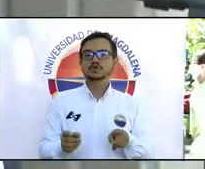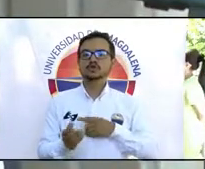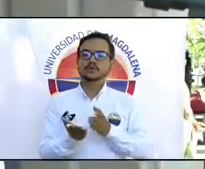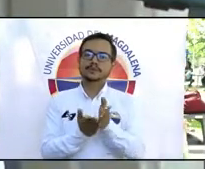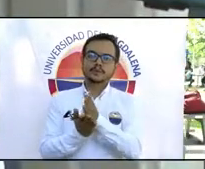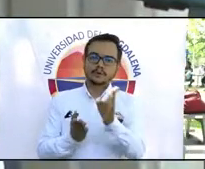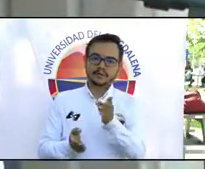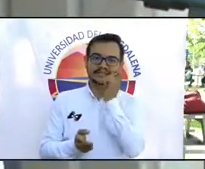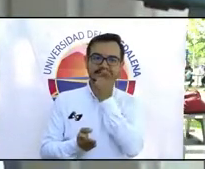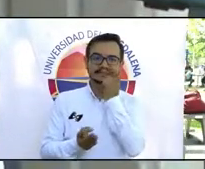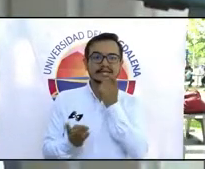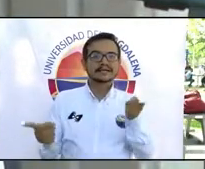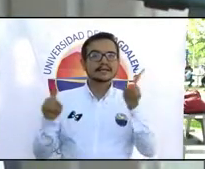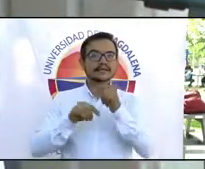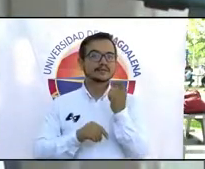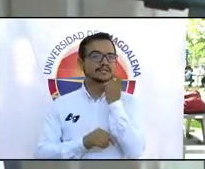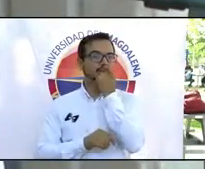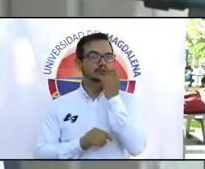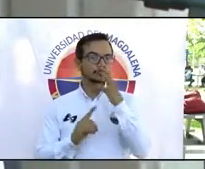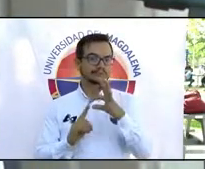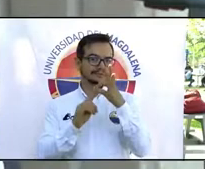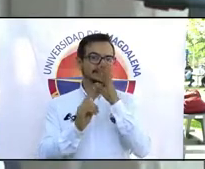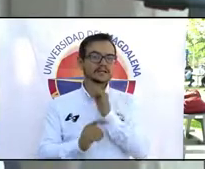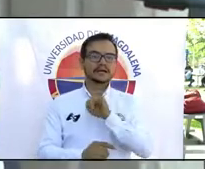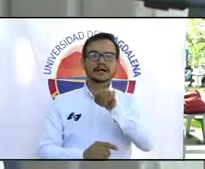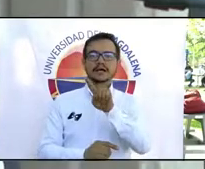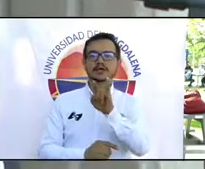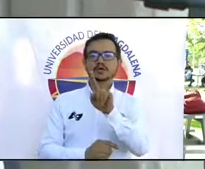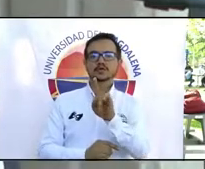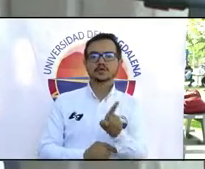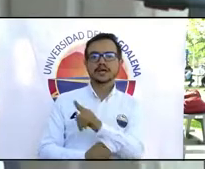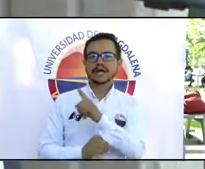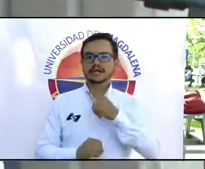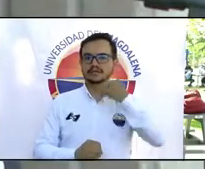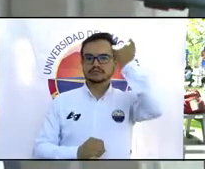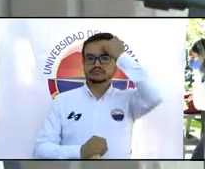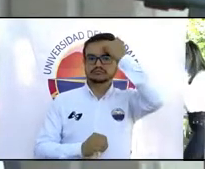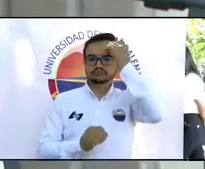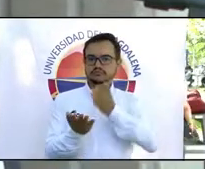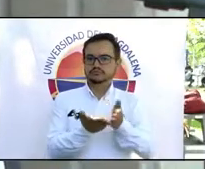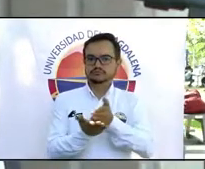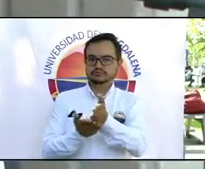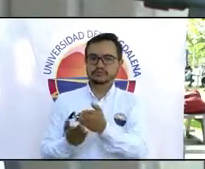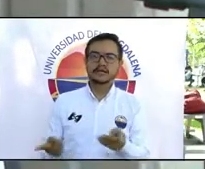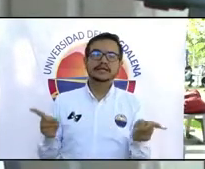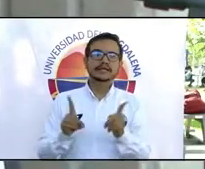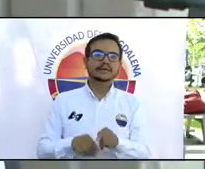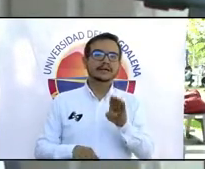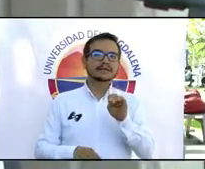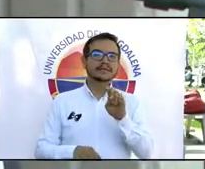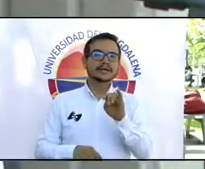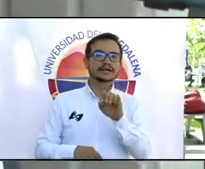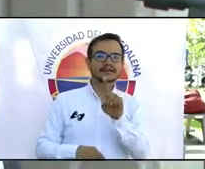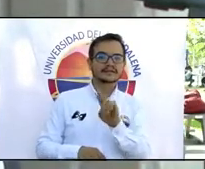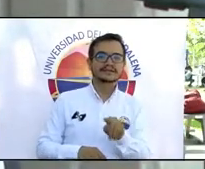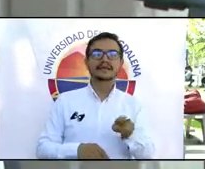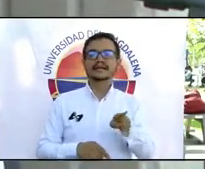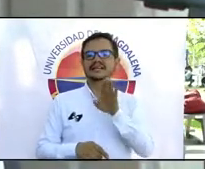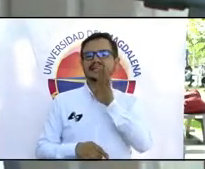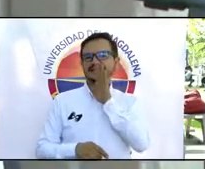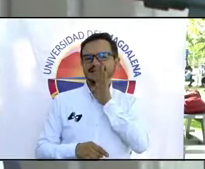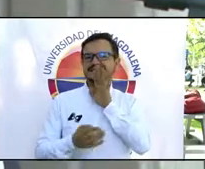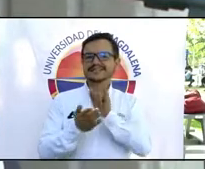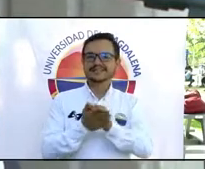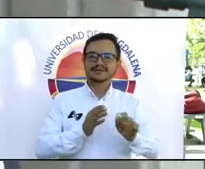Odontología, al odontólogo especialista Jesús Manrique Gómez, docente del Programa de Odontología, a Bleiris Acosta Palacio,